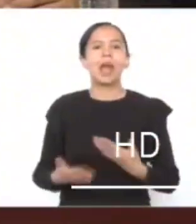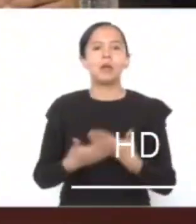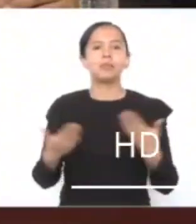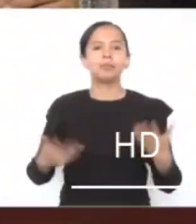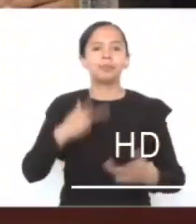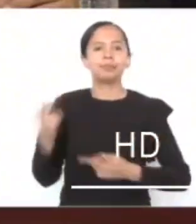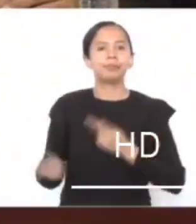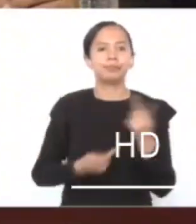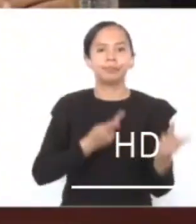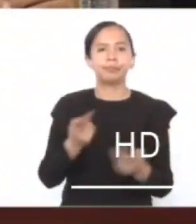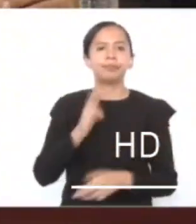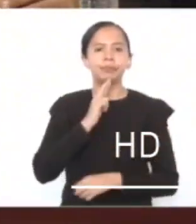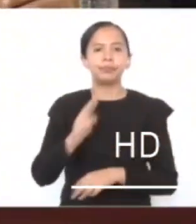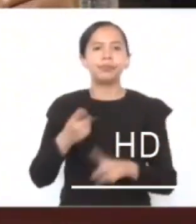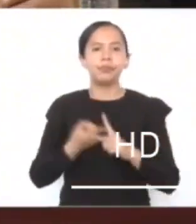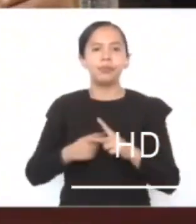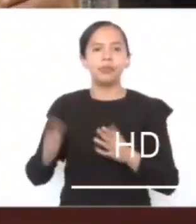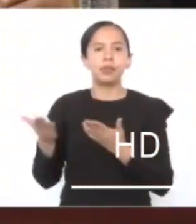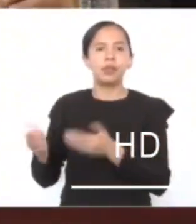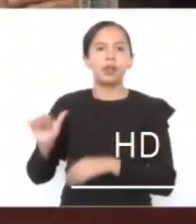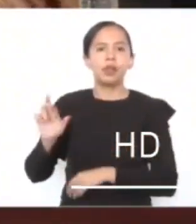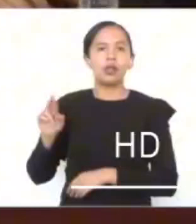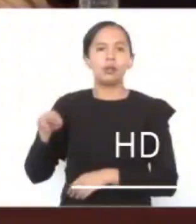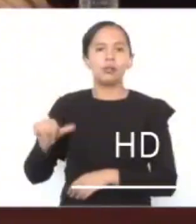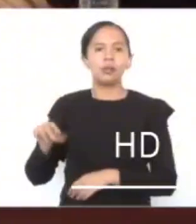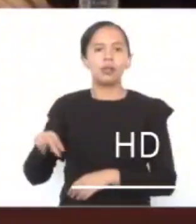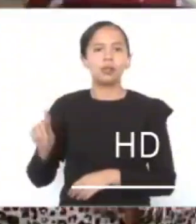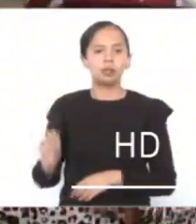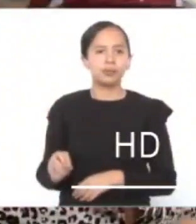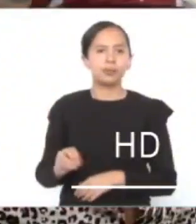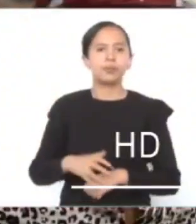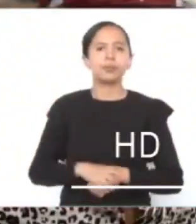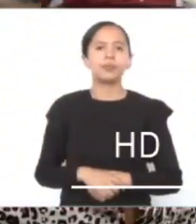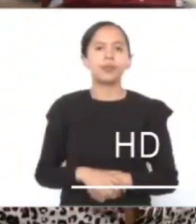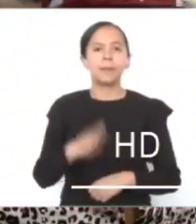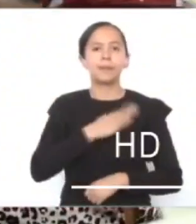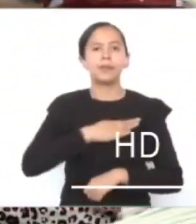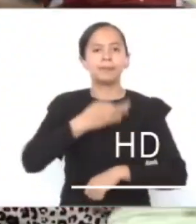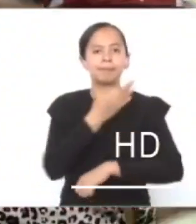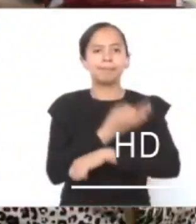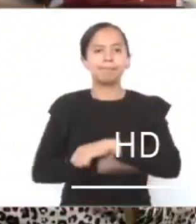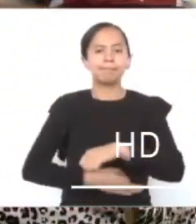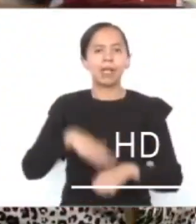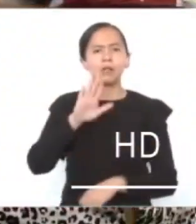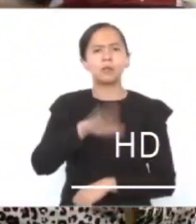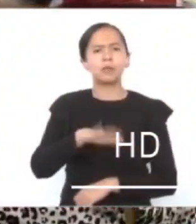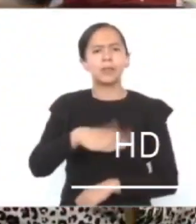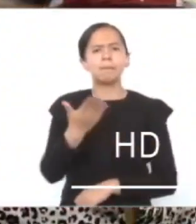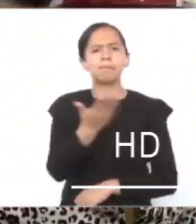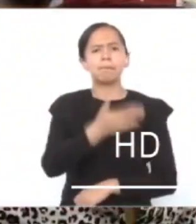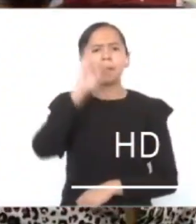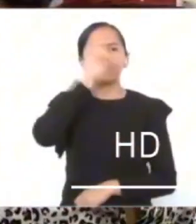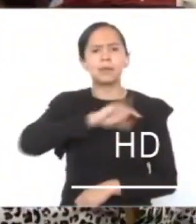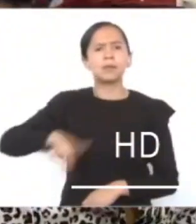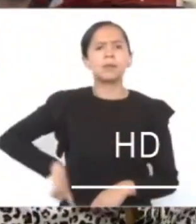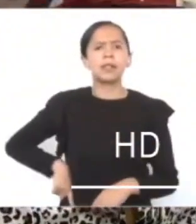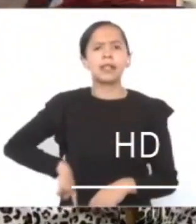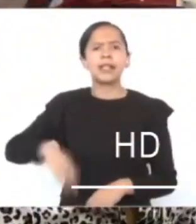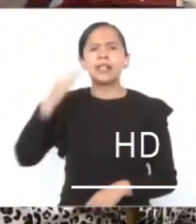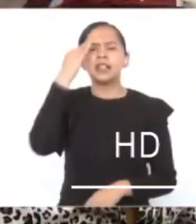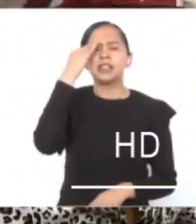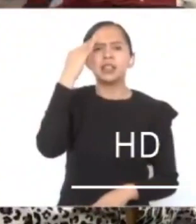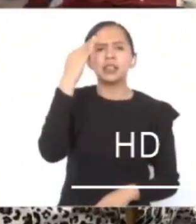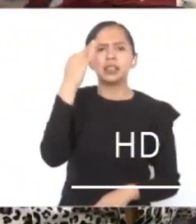Iniciamos sesión de preguntas y respuestas con Armando Jefferson, de 24 horas. Muy buenas tardes. Preguntarle al jefe de gobierno cuánto fue el tiempo